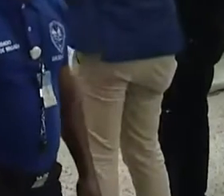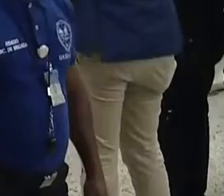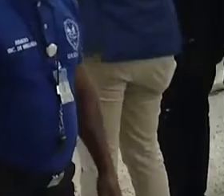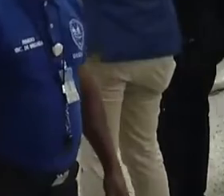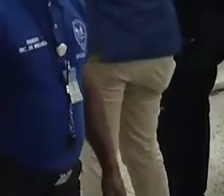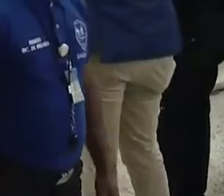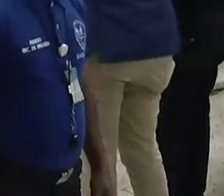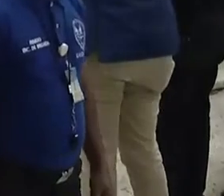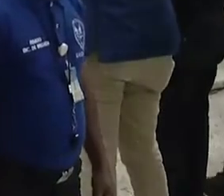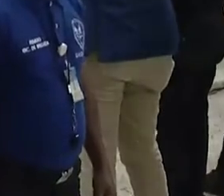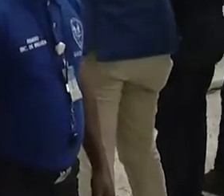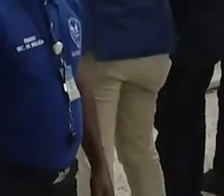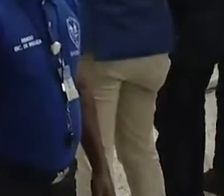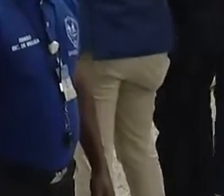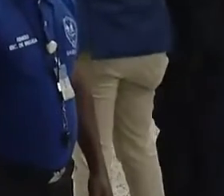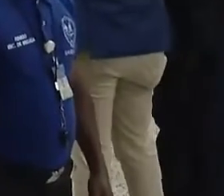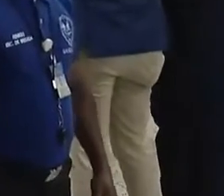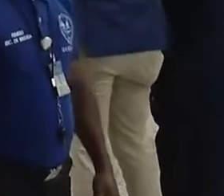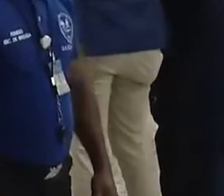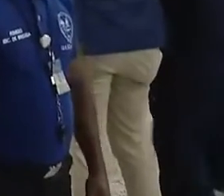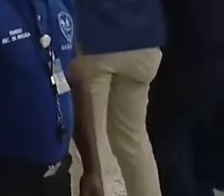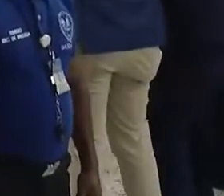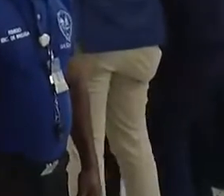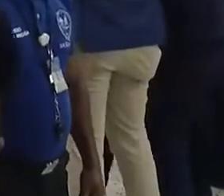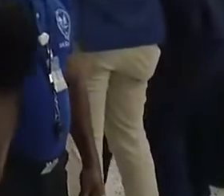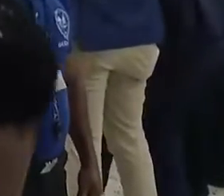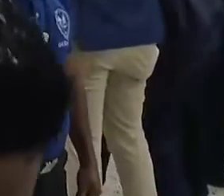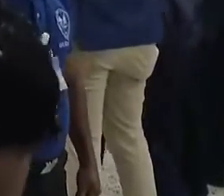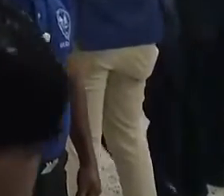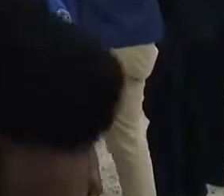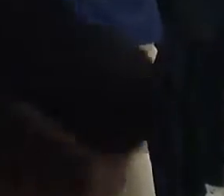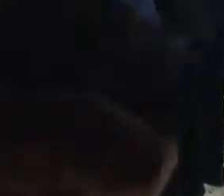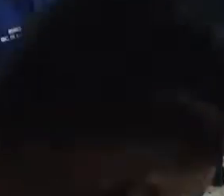La excelentísima señora vicepresidenta de la República.